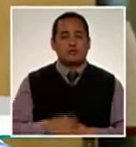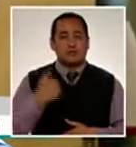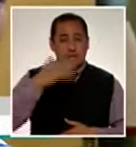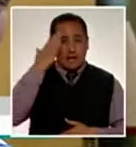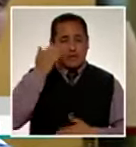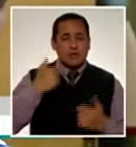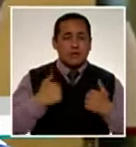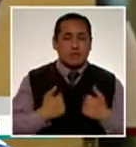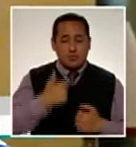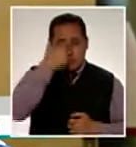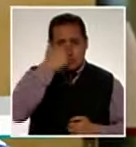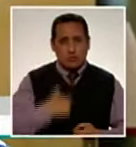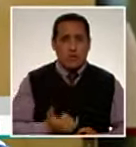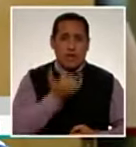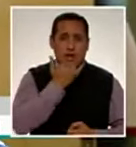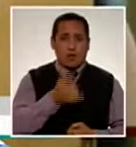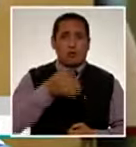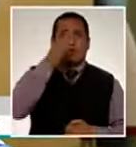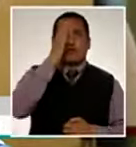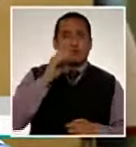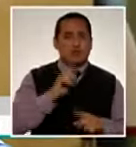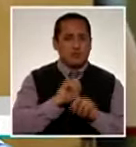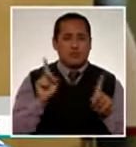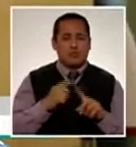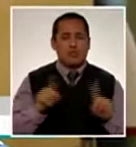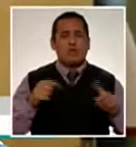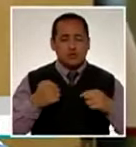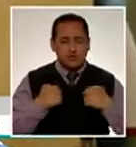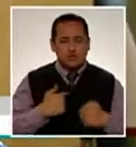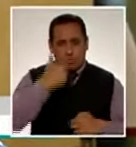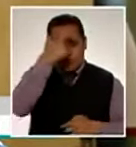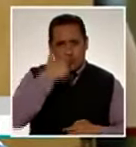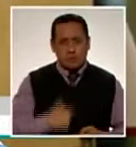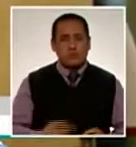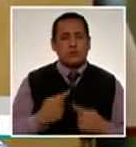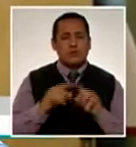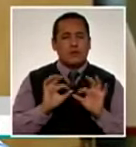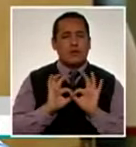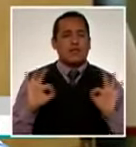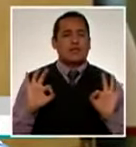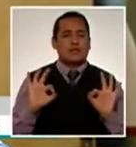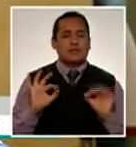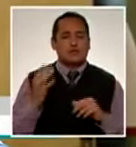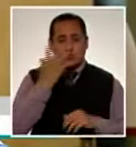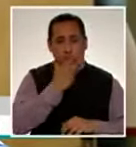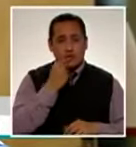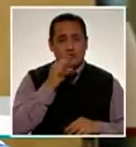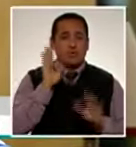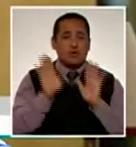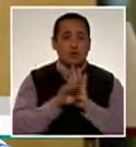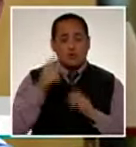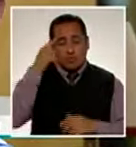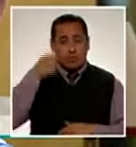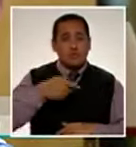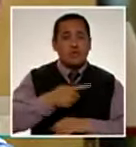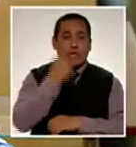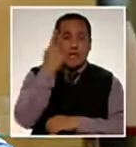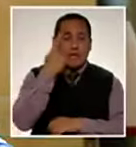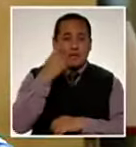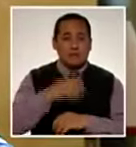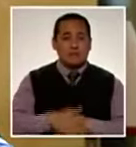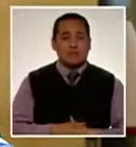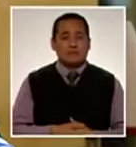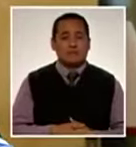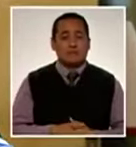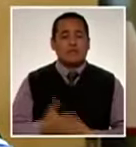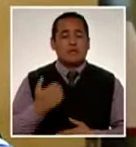know that I'm not a mistake. Saber que yo no soy un error de Dios. But I'm beautifully made. Pero yo estoy hecho en forma linda. And one day, un día, my arms and